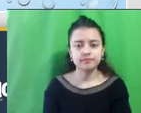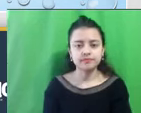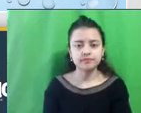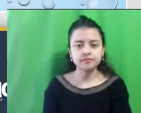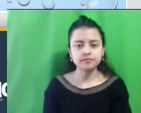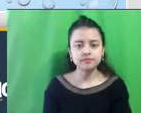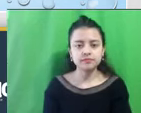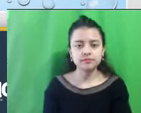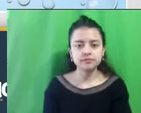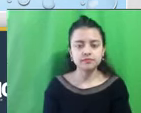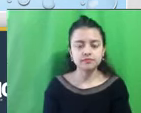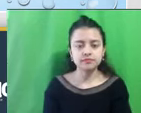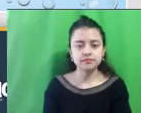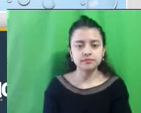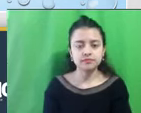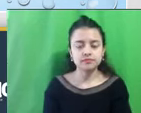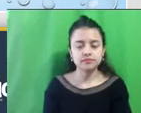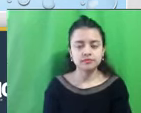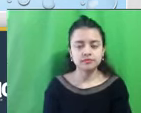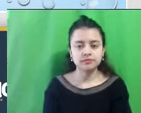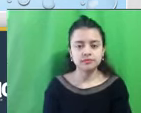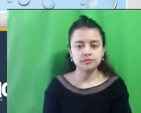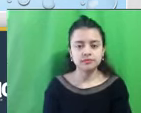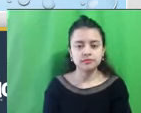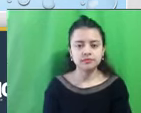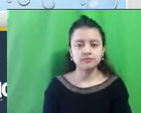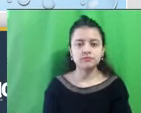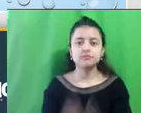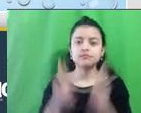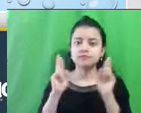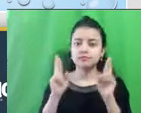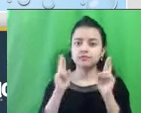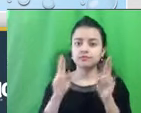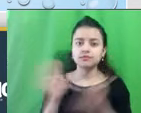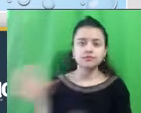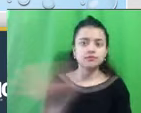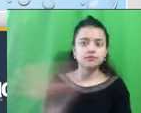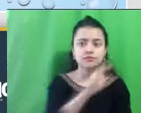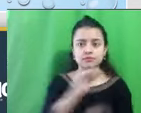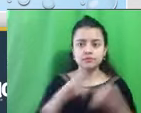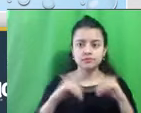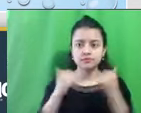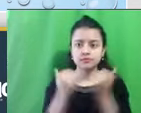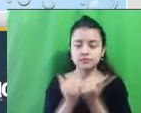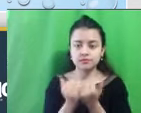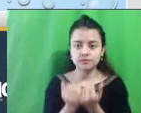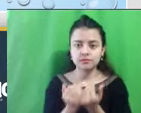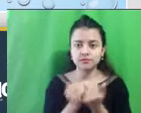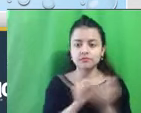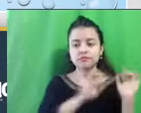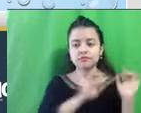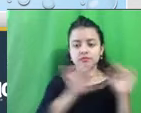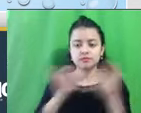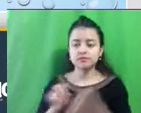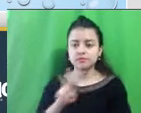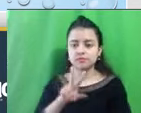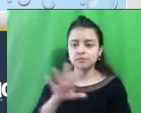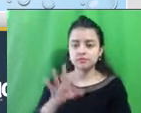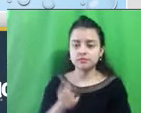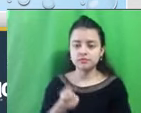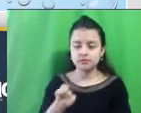¿Listo? Entonces, esperamos también el acompañamiento de todos los colegios en esta actividad, que es algo muy importante para